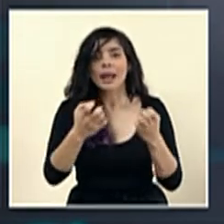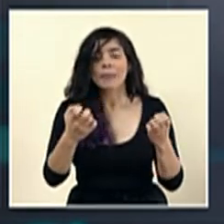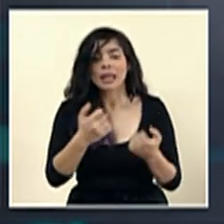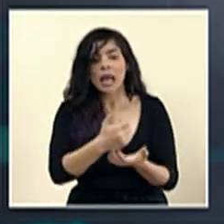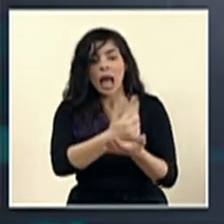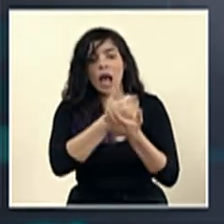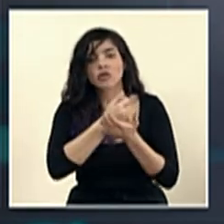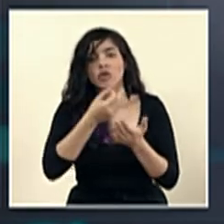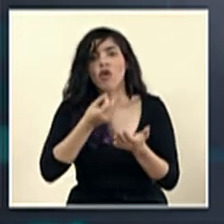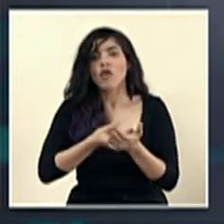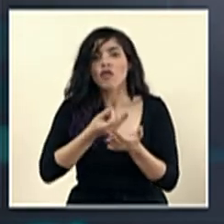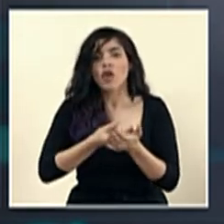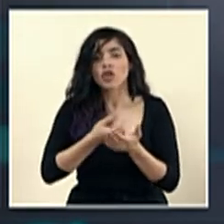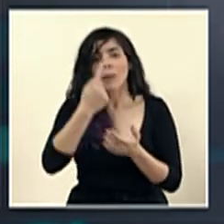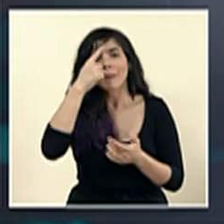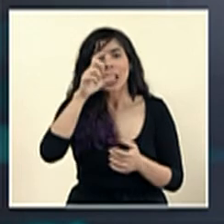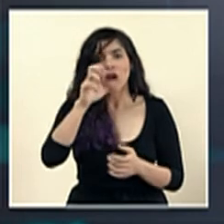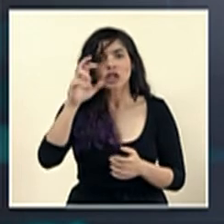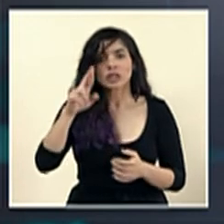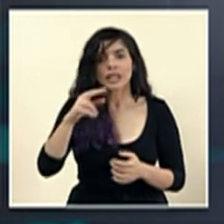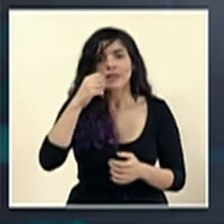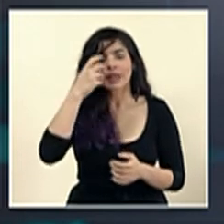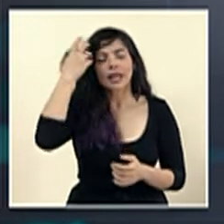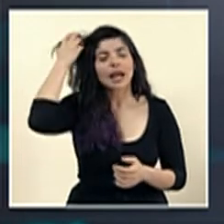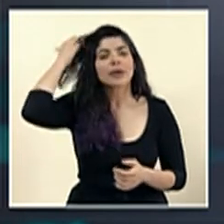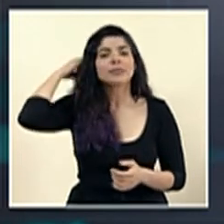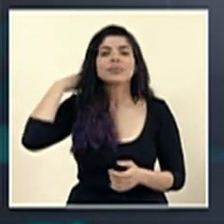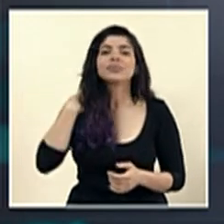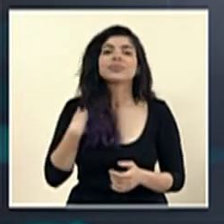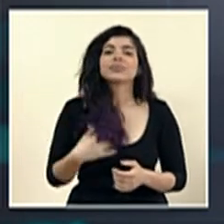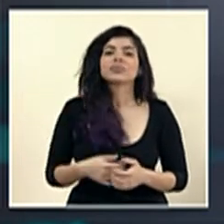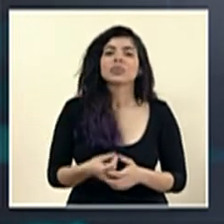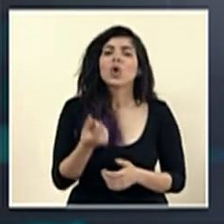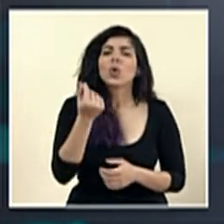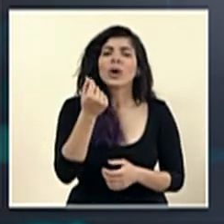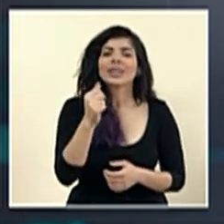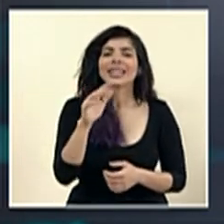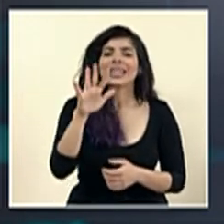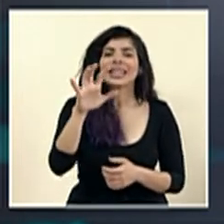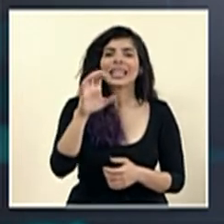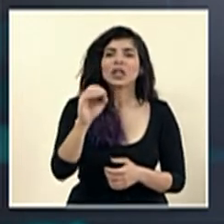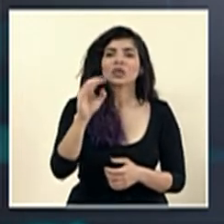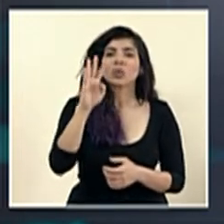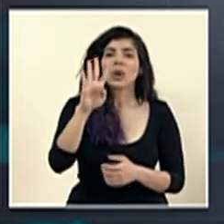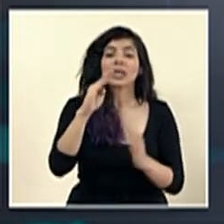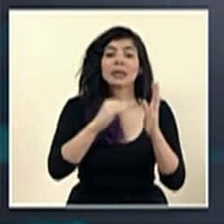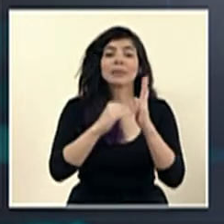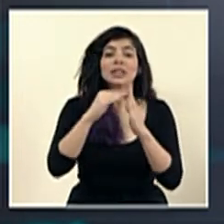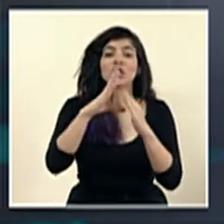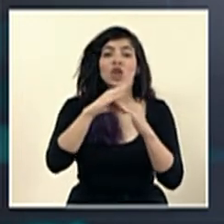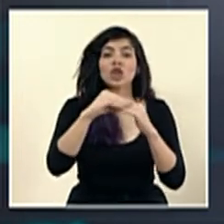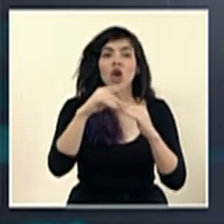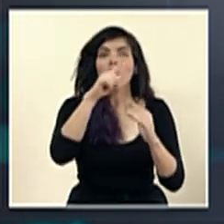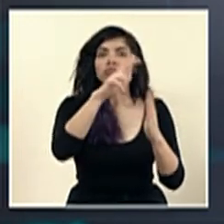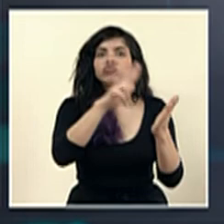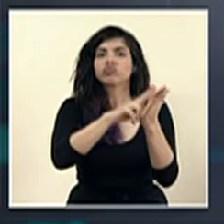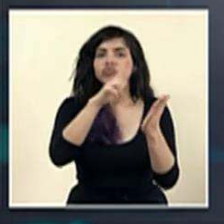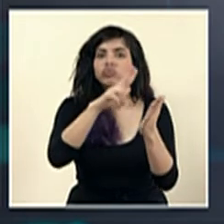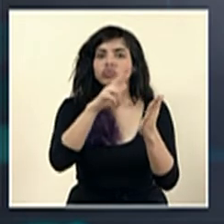financiamiento rápido a Costa Rica por un monto de $504 millones, que